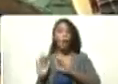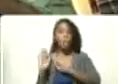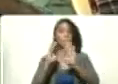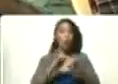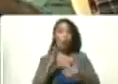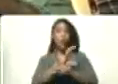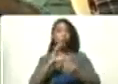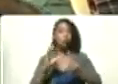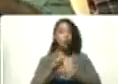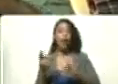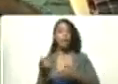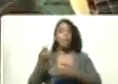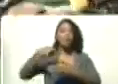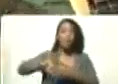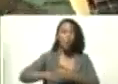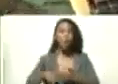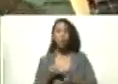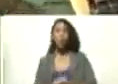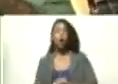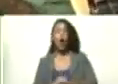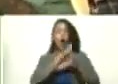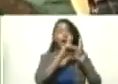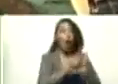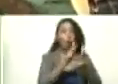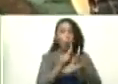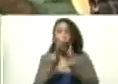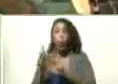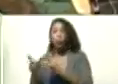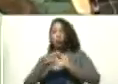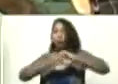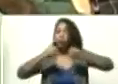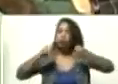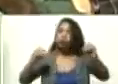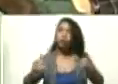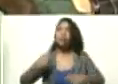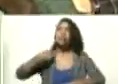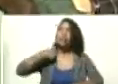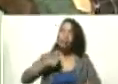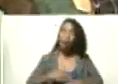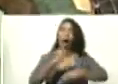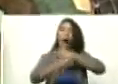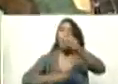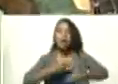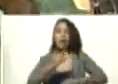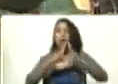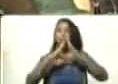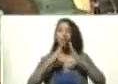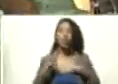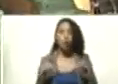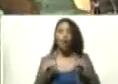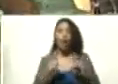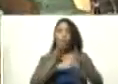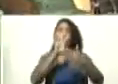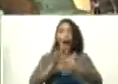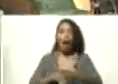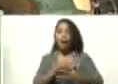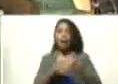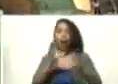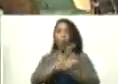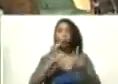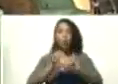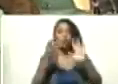en el presupuesto, en la organización de que tenemos que hacer, en toda la agenda cultural que